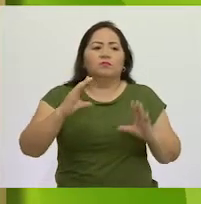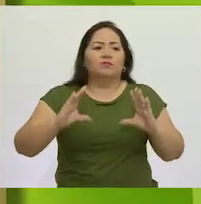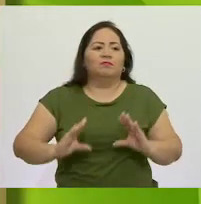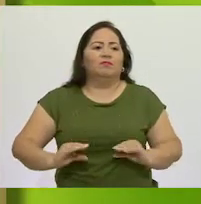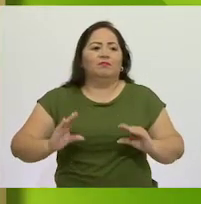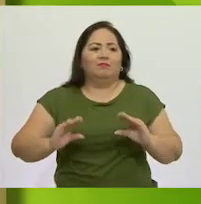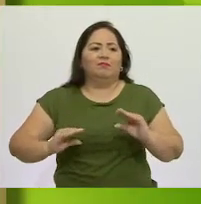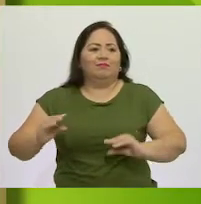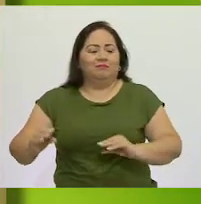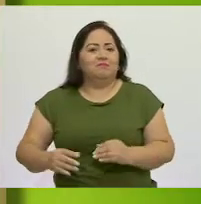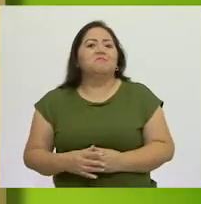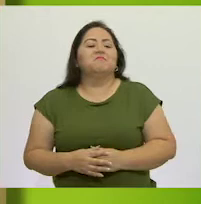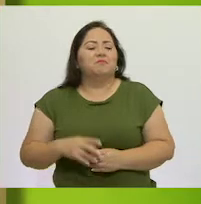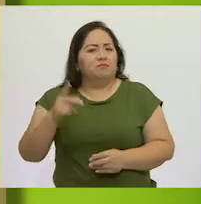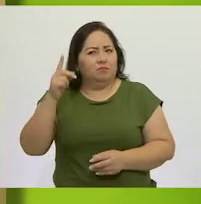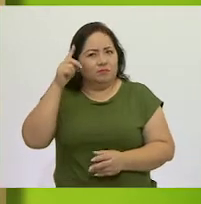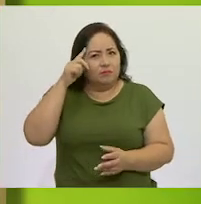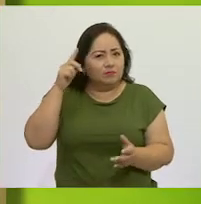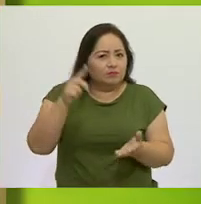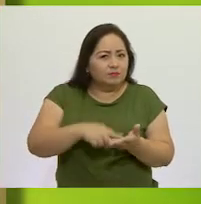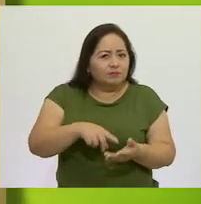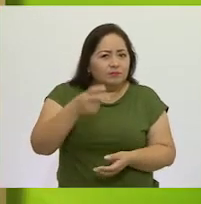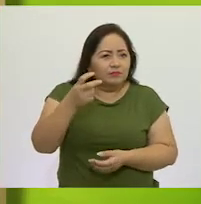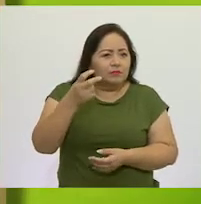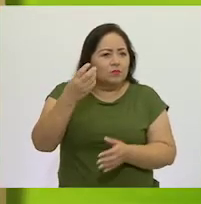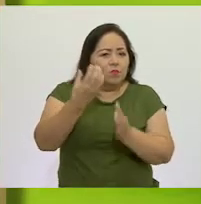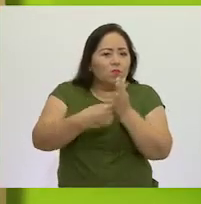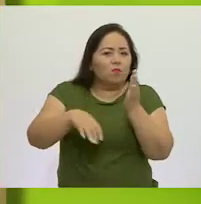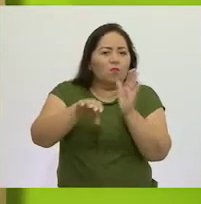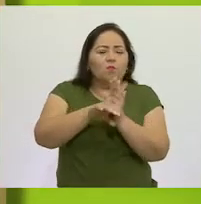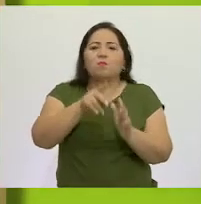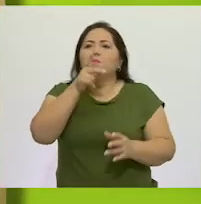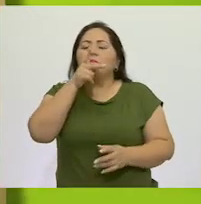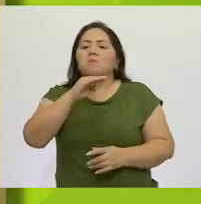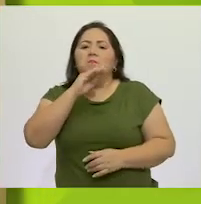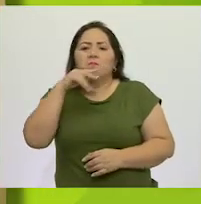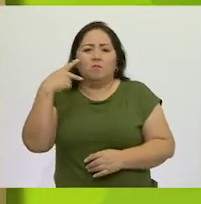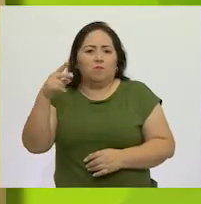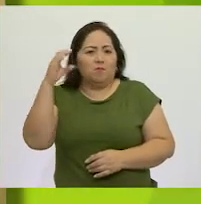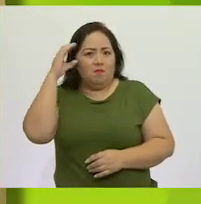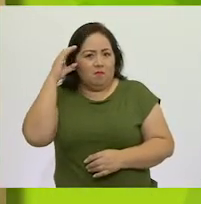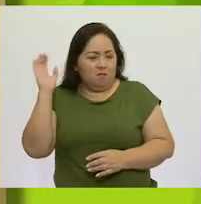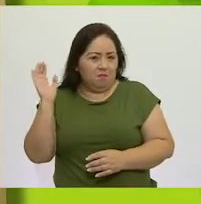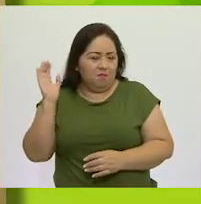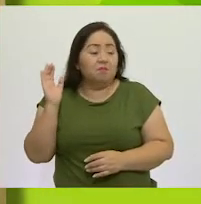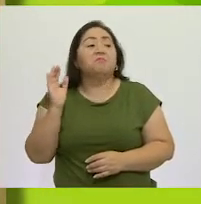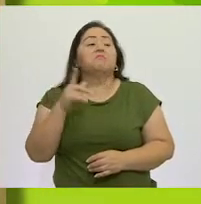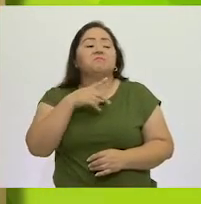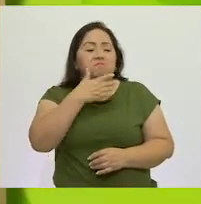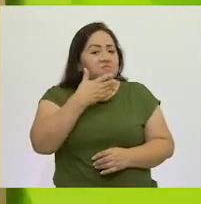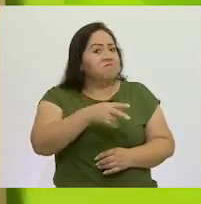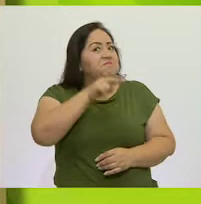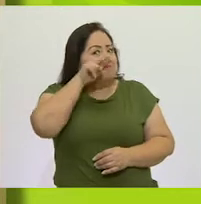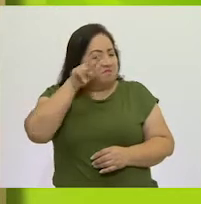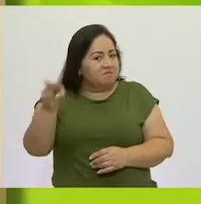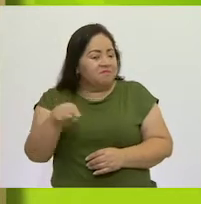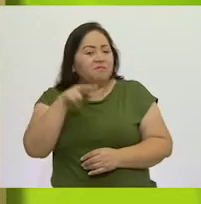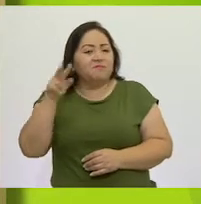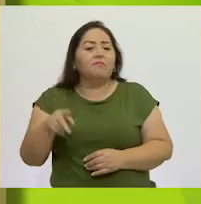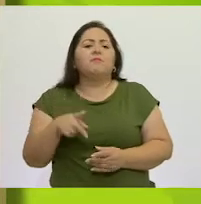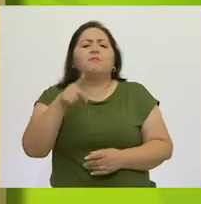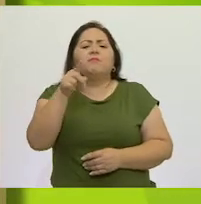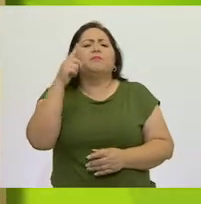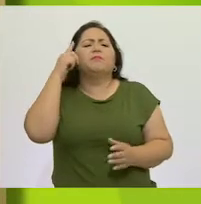cojines. Yo creo que es la recámara de los papás. Qué observadora eres, ¿eh? ¿A